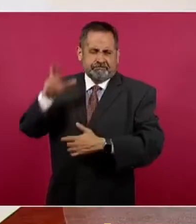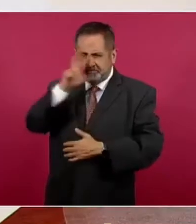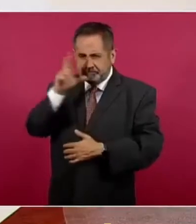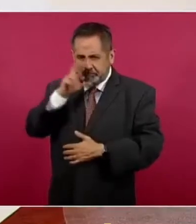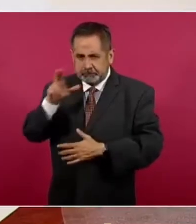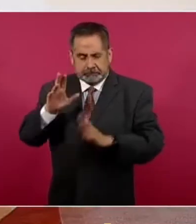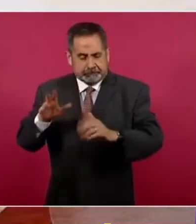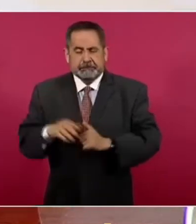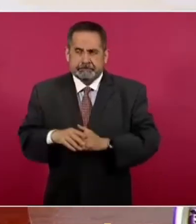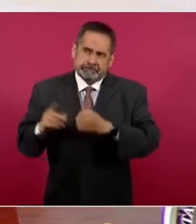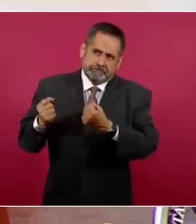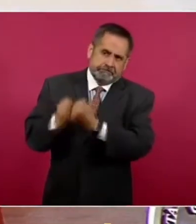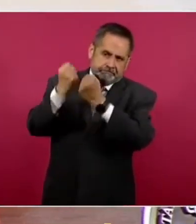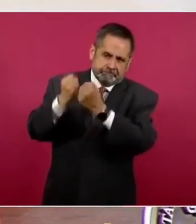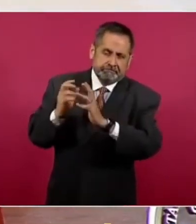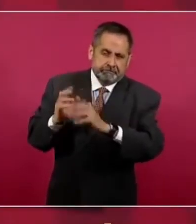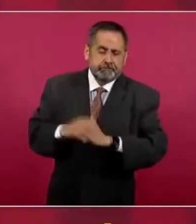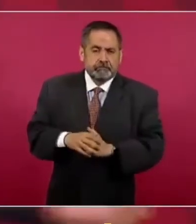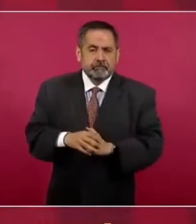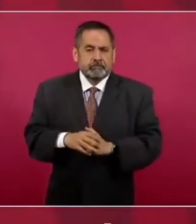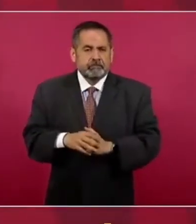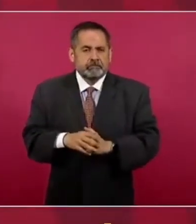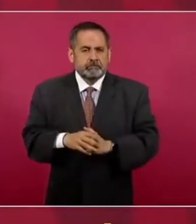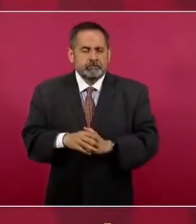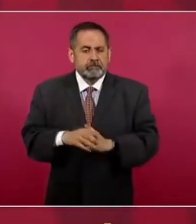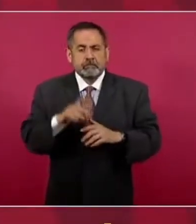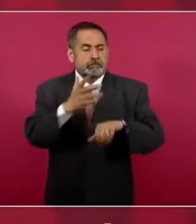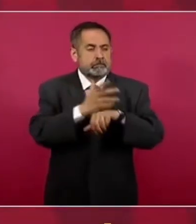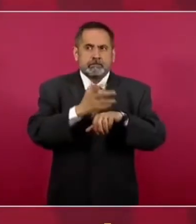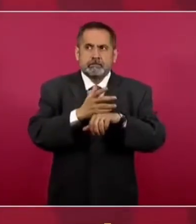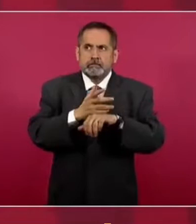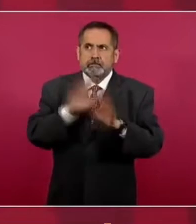y de repente un acuerdo con Venezuela